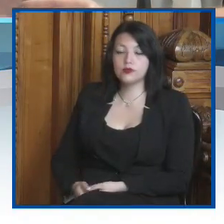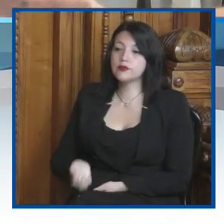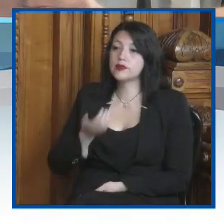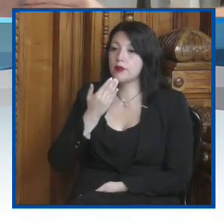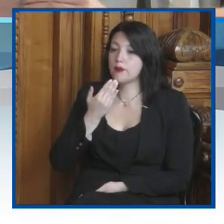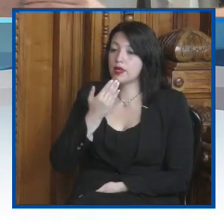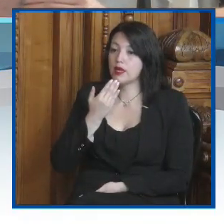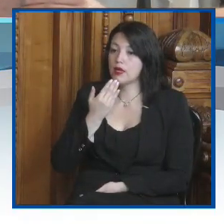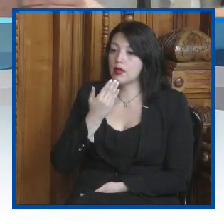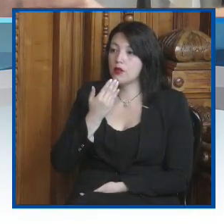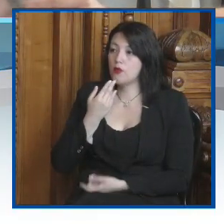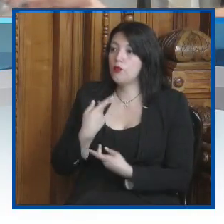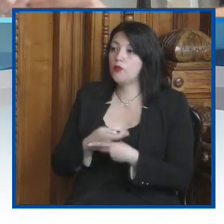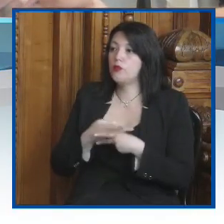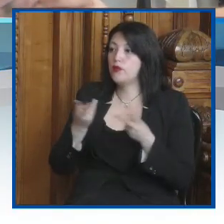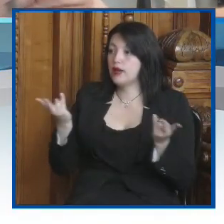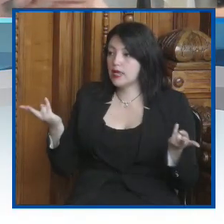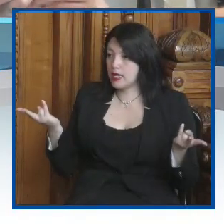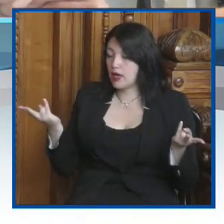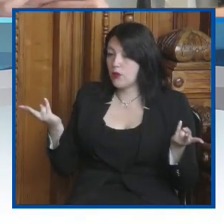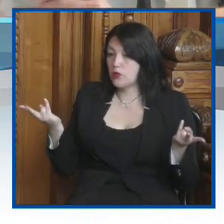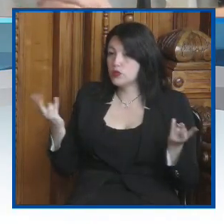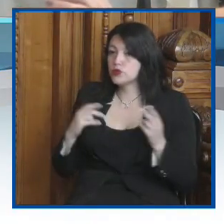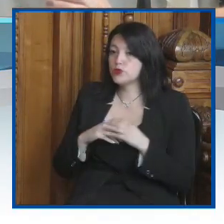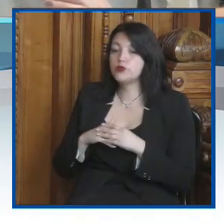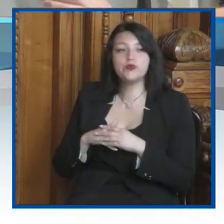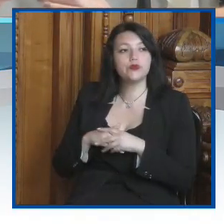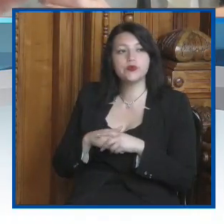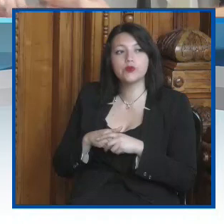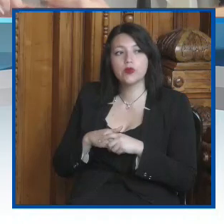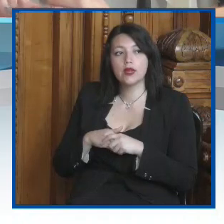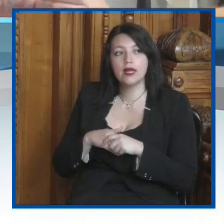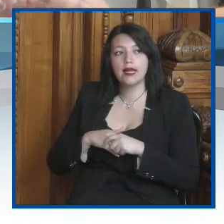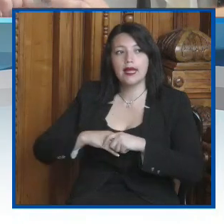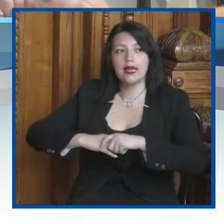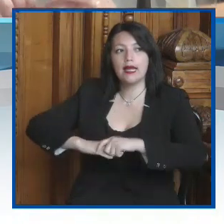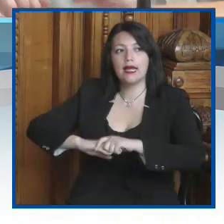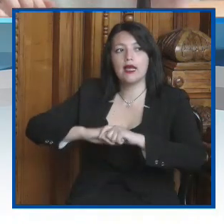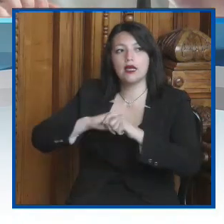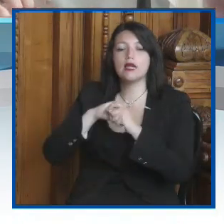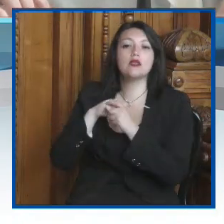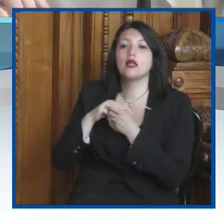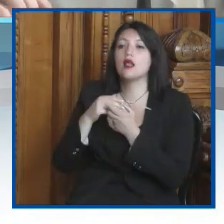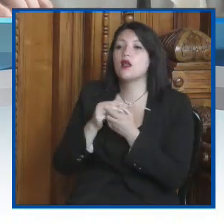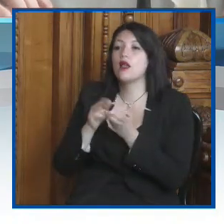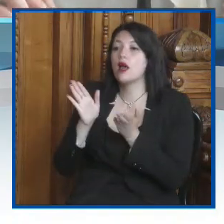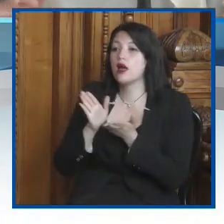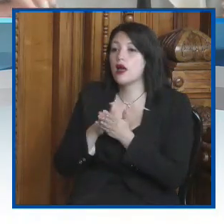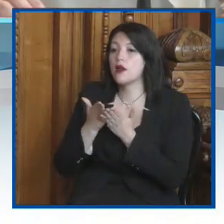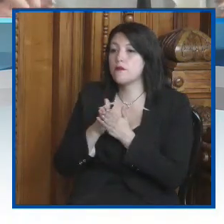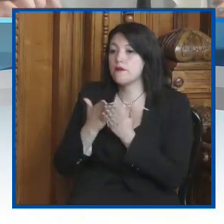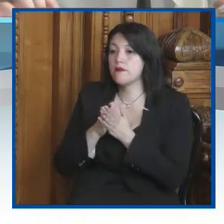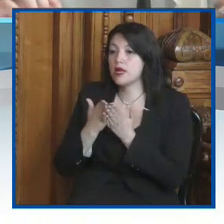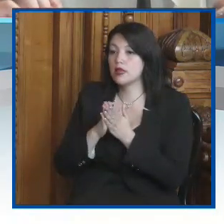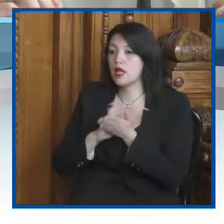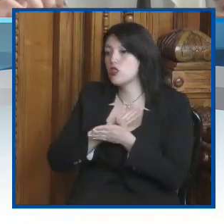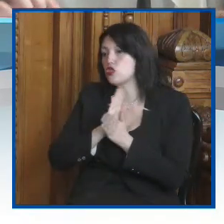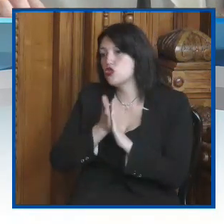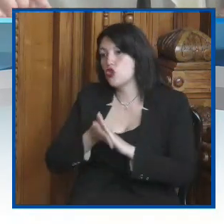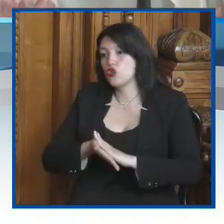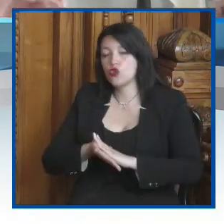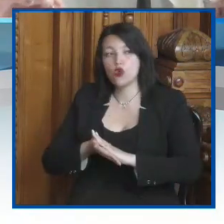También publicamos nuestros currículums vitae, tenemos en el Drive una carpeta que están todos